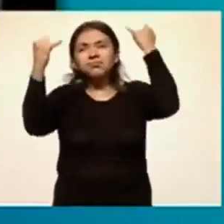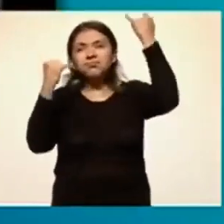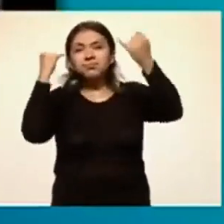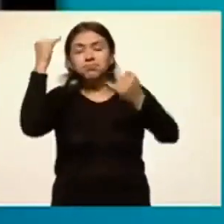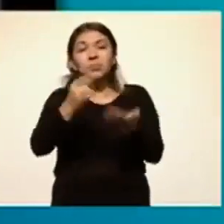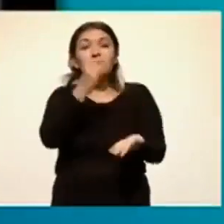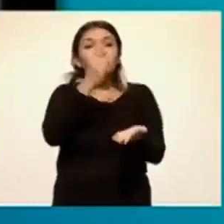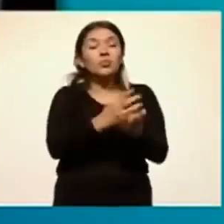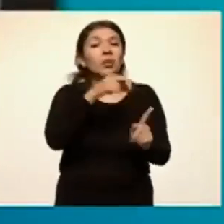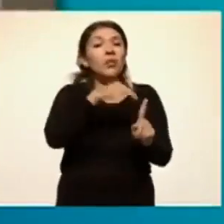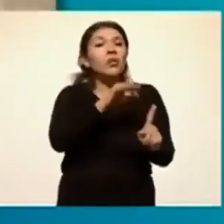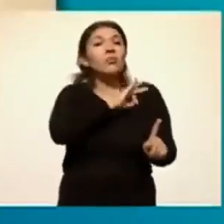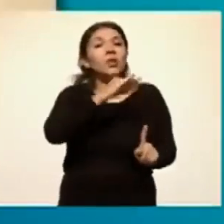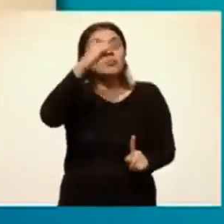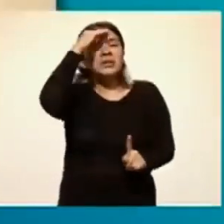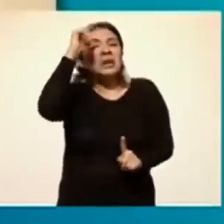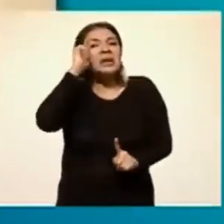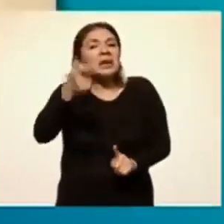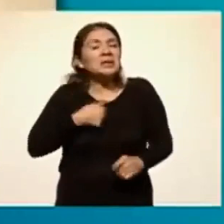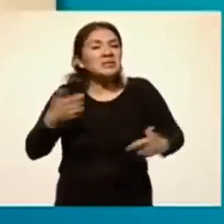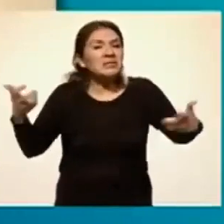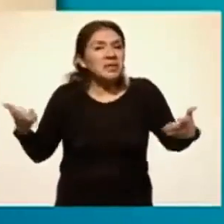qué más podría haber hecho.